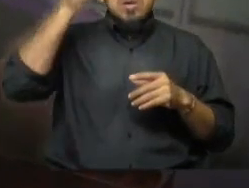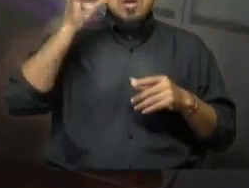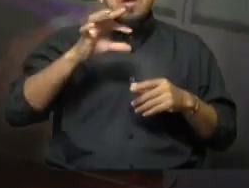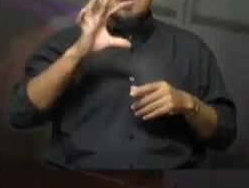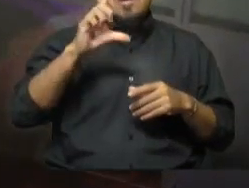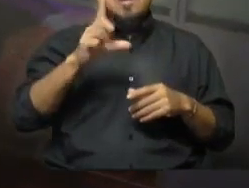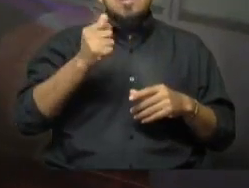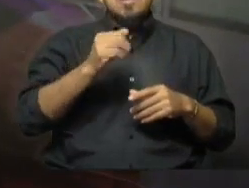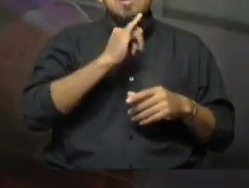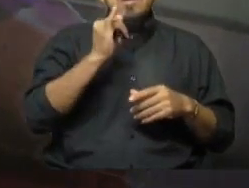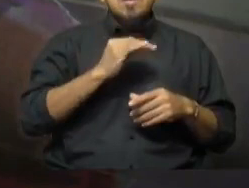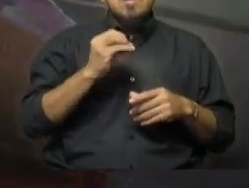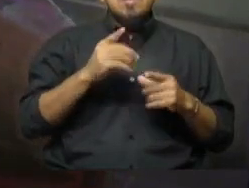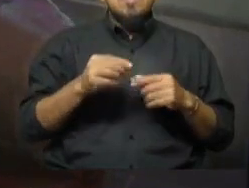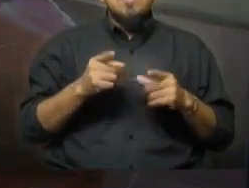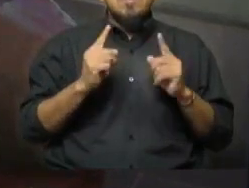que también ha...